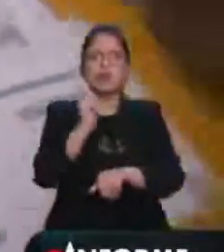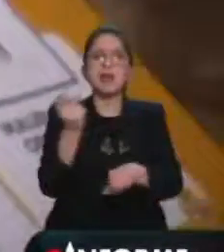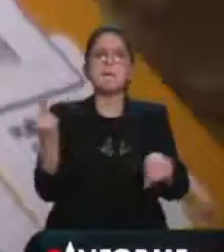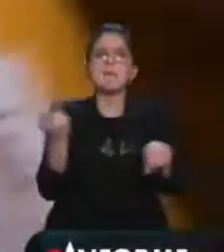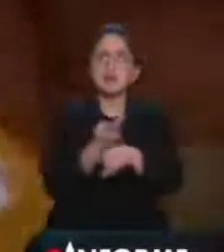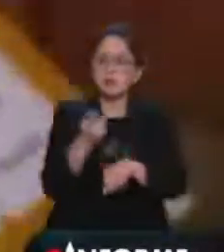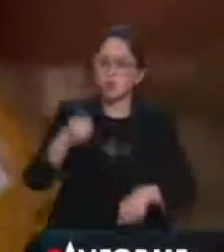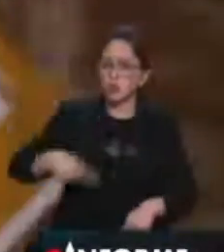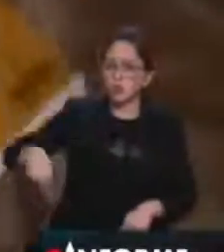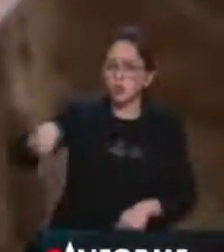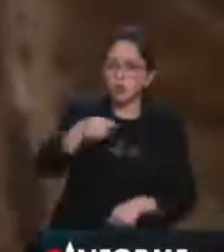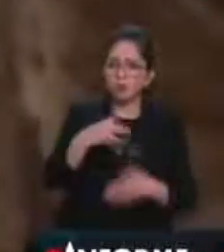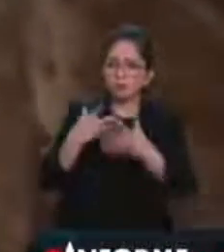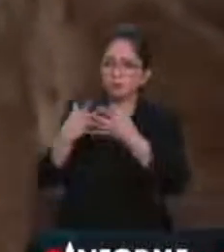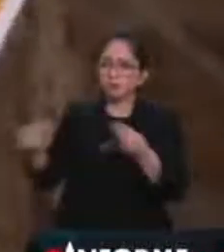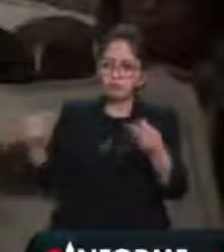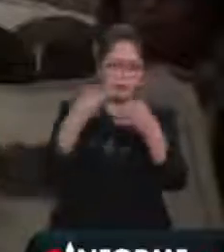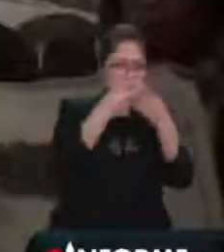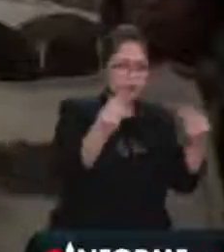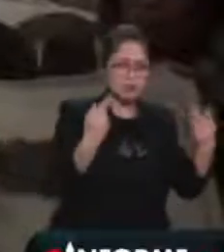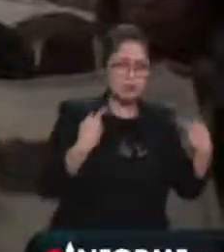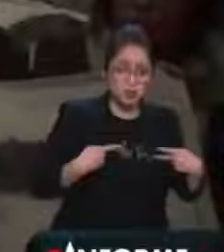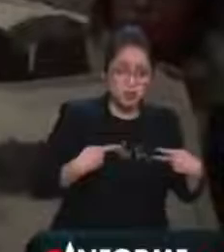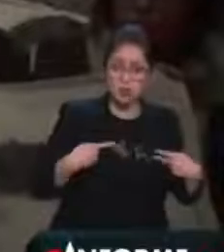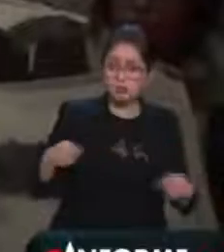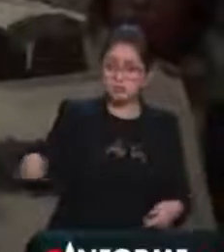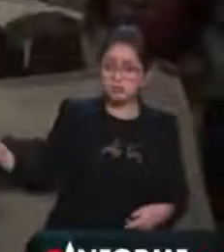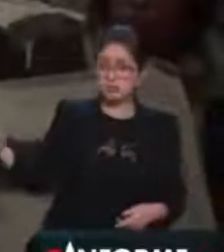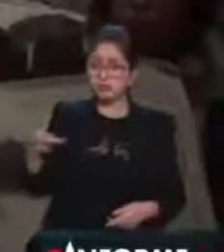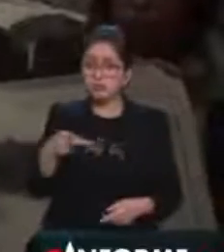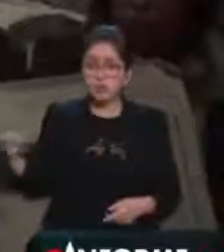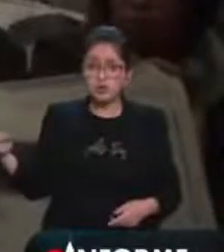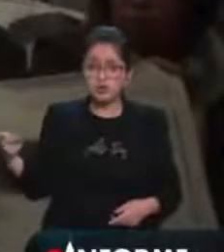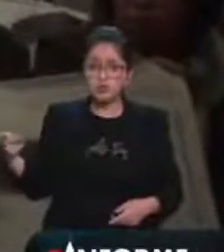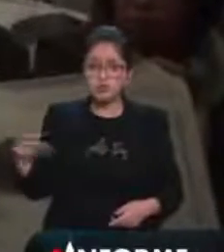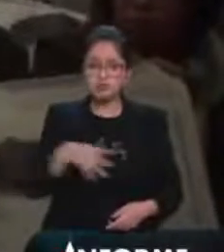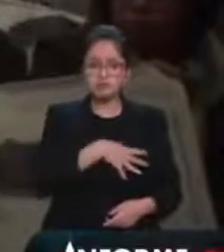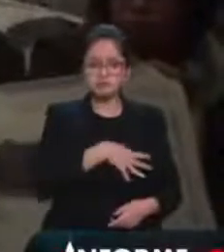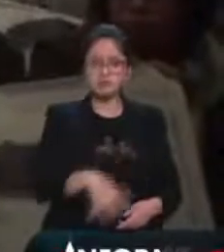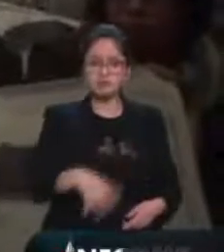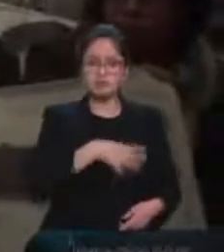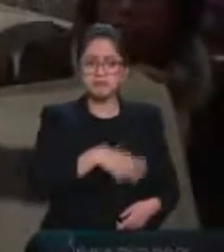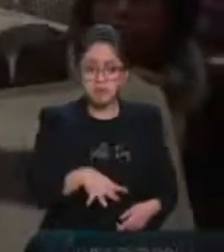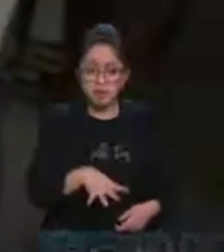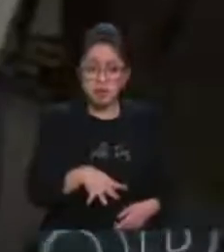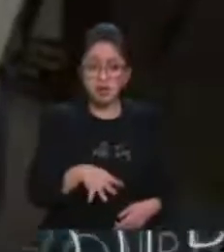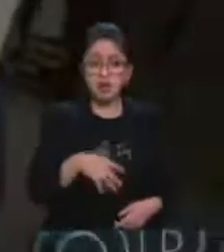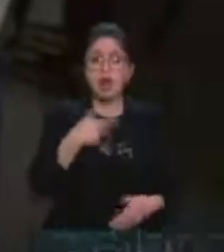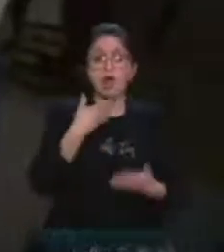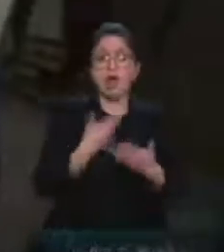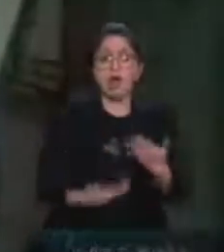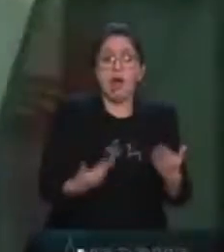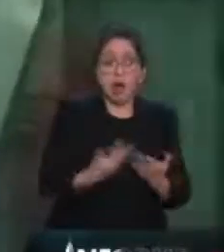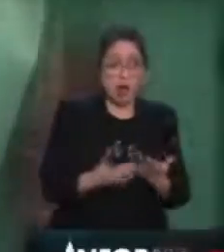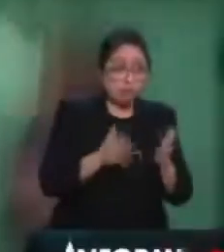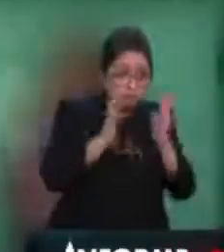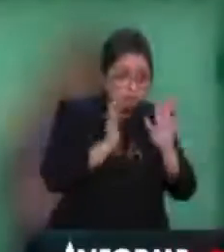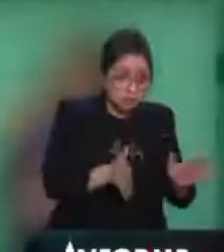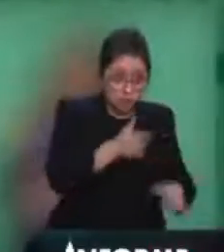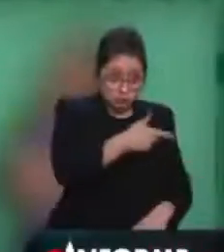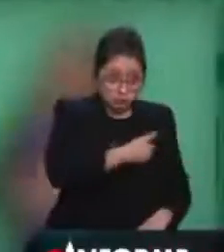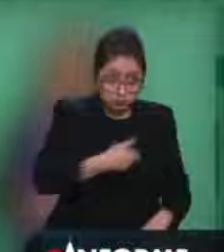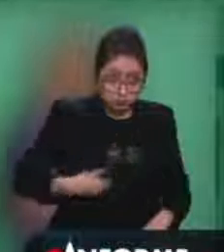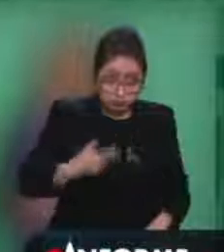la desaparición forzada. Sin embargo, la respuesta positiva no llegó, sino hasta con la actual gestión de